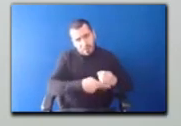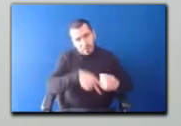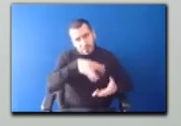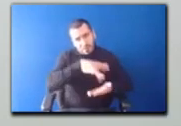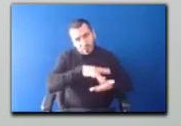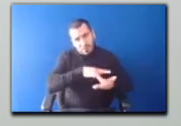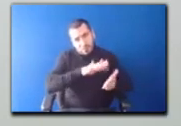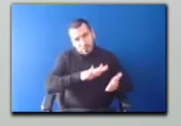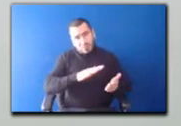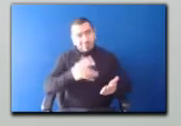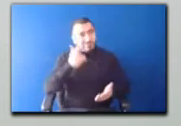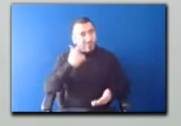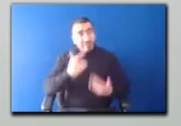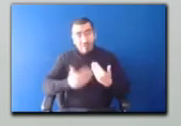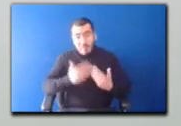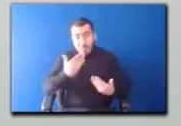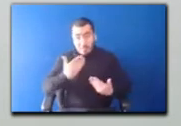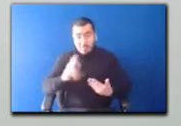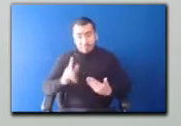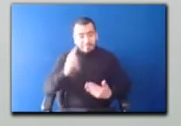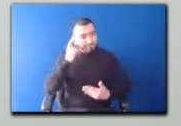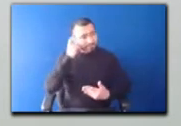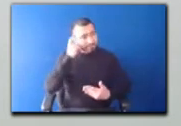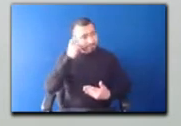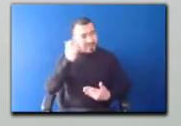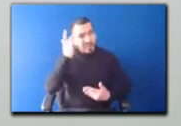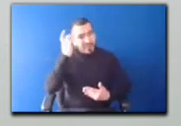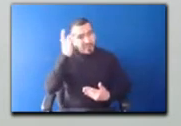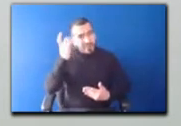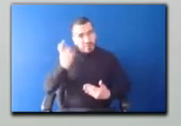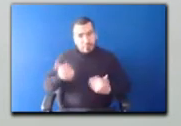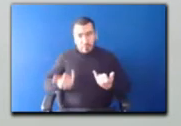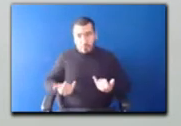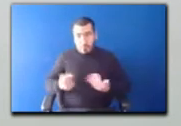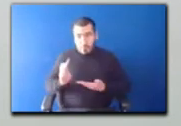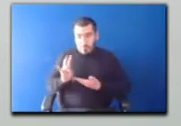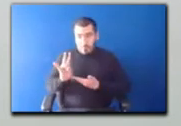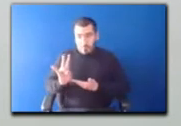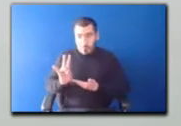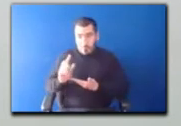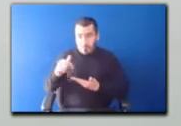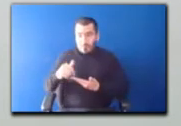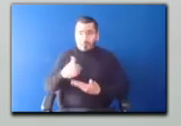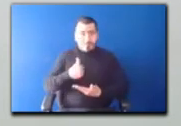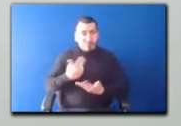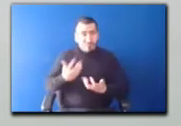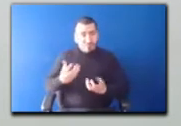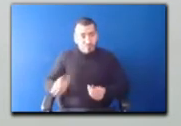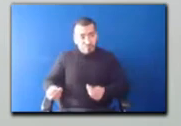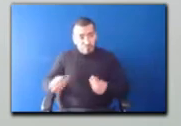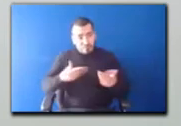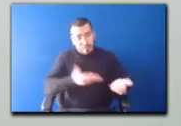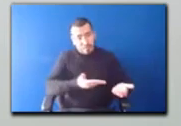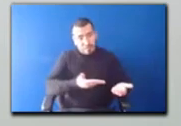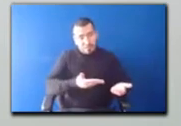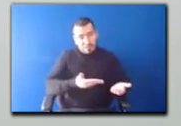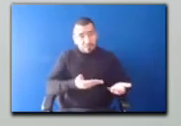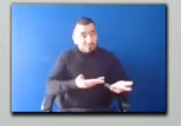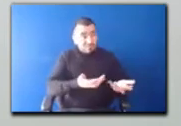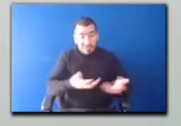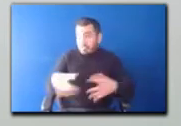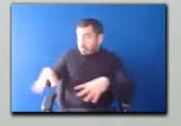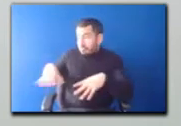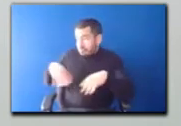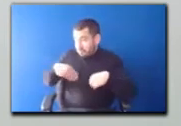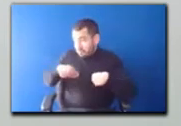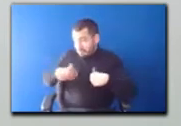es fácil. ¿Por qué razón? Porque estábamos acostumbrados a un modelo donde yo doy lo que quiero dar como entidad financiera y si lo quieren tomar bien y si no,